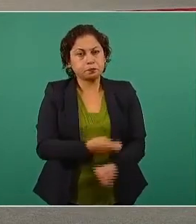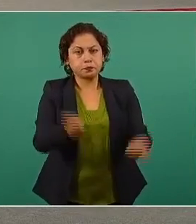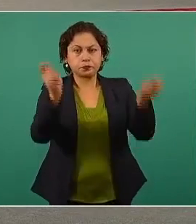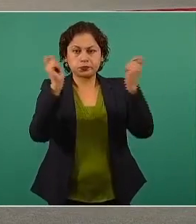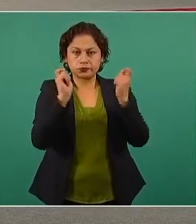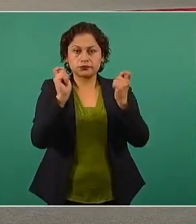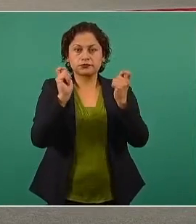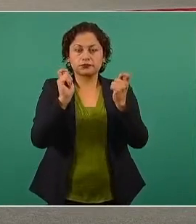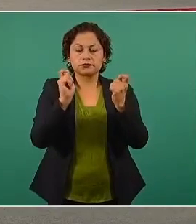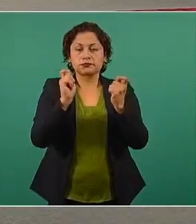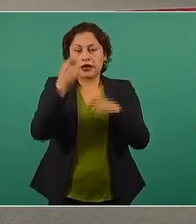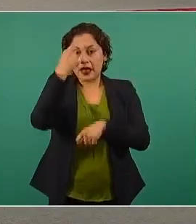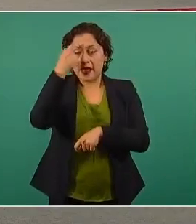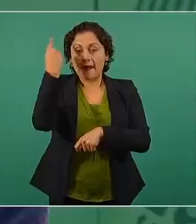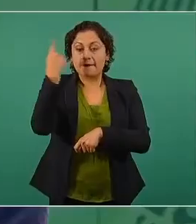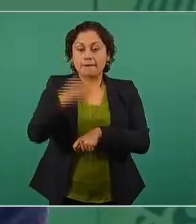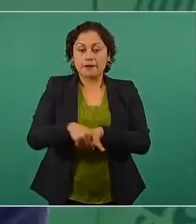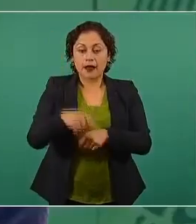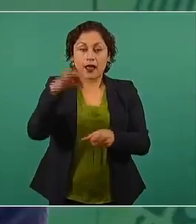el llamado voto útil,